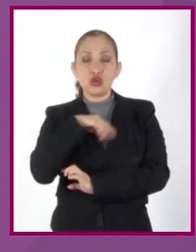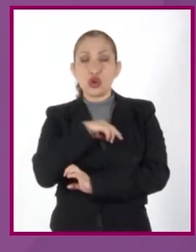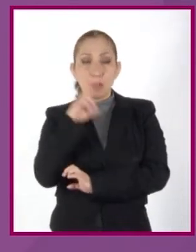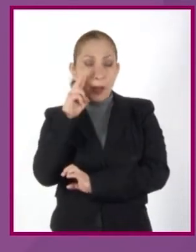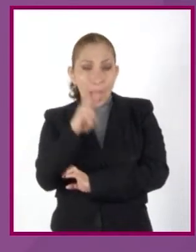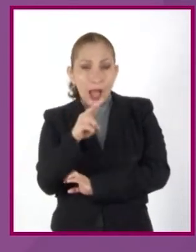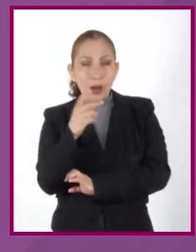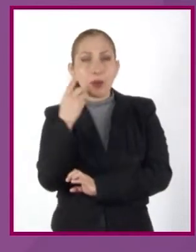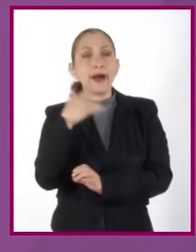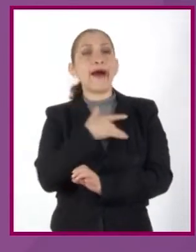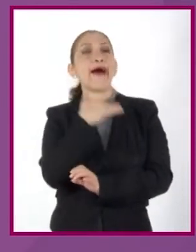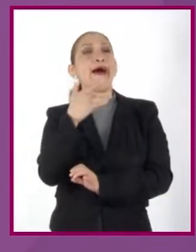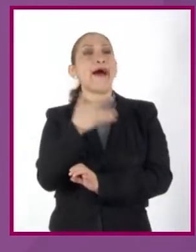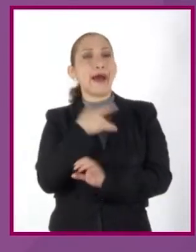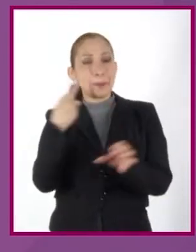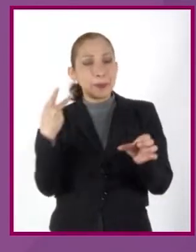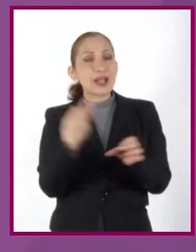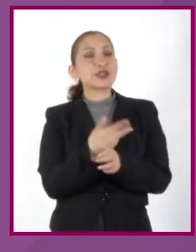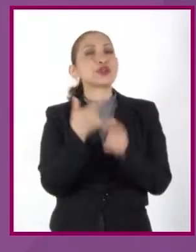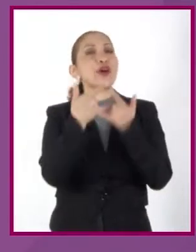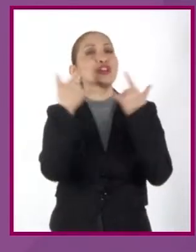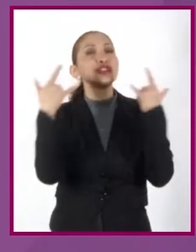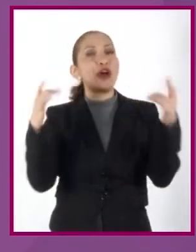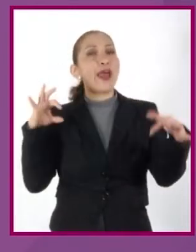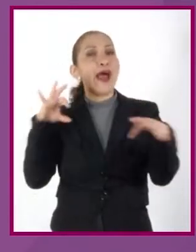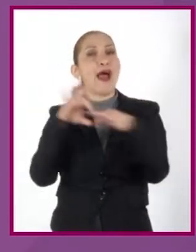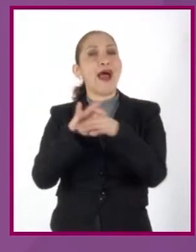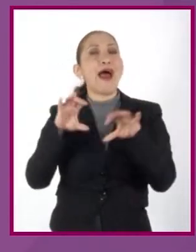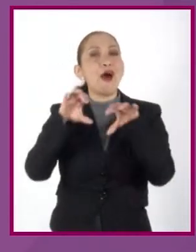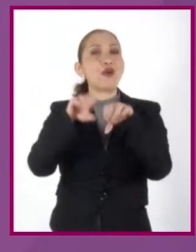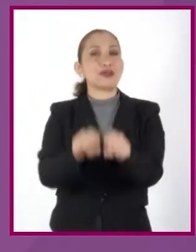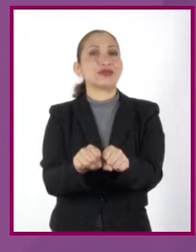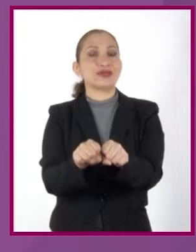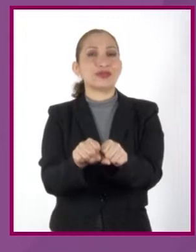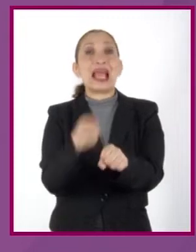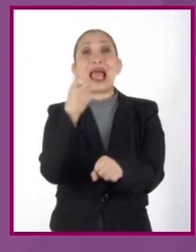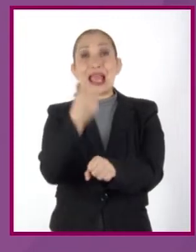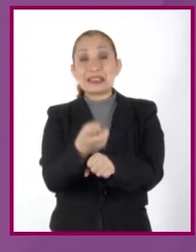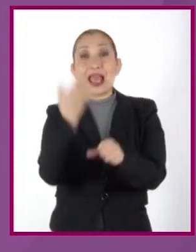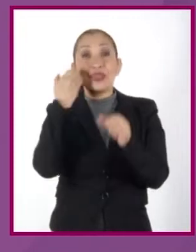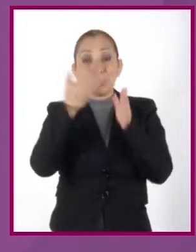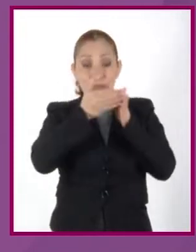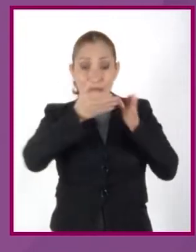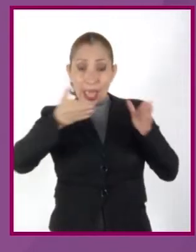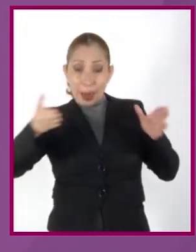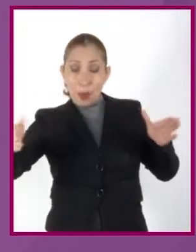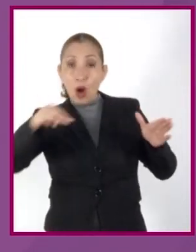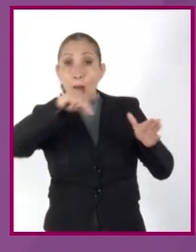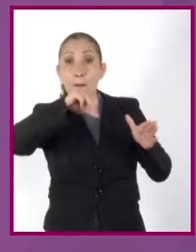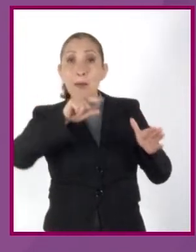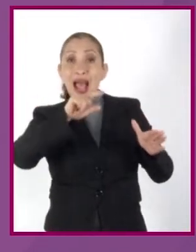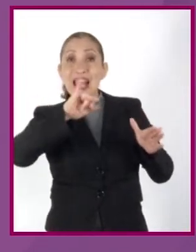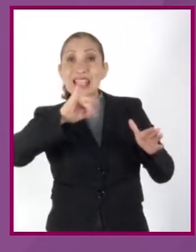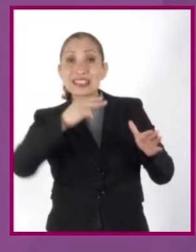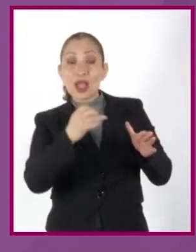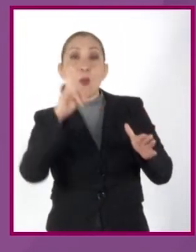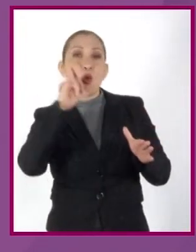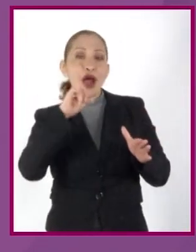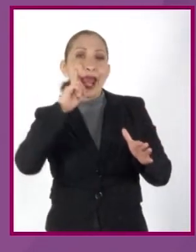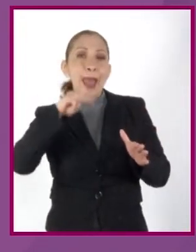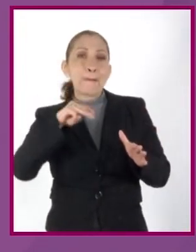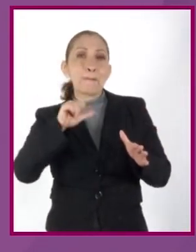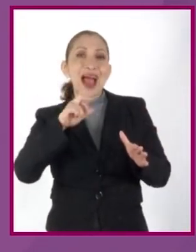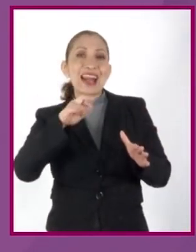podemos inferir por el acontecimiento histórico de la conquista. Ese fue el periodo en el que la Malinche o Doña Marina